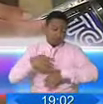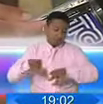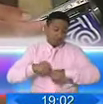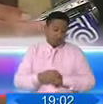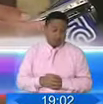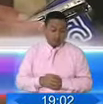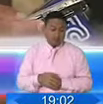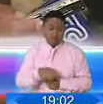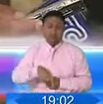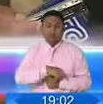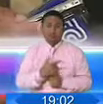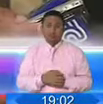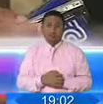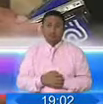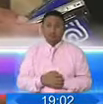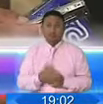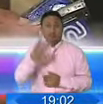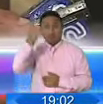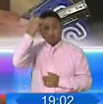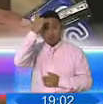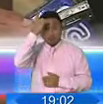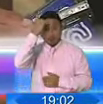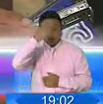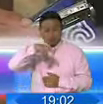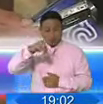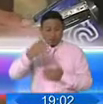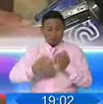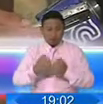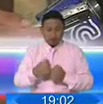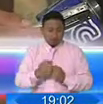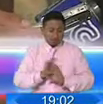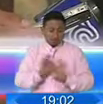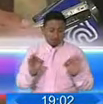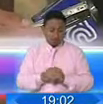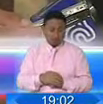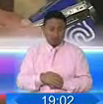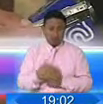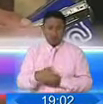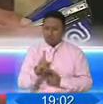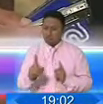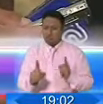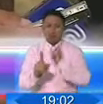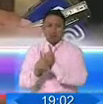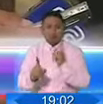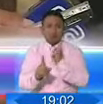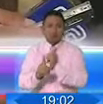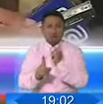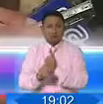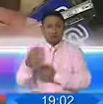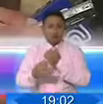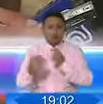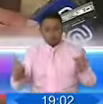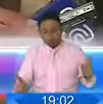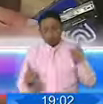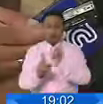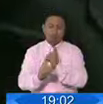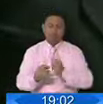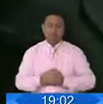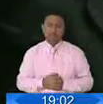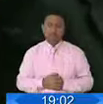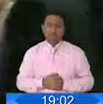tiene absolutamente ninguna deuda con la justicia. Pues él se presentará puntualmente al llamado del señor juez